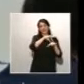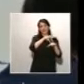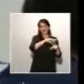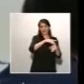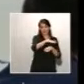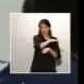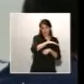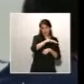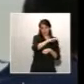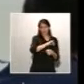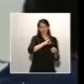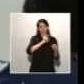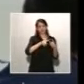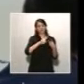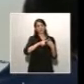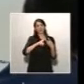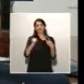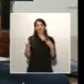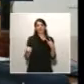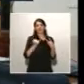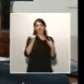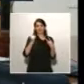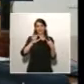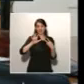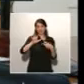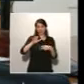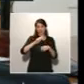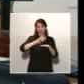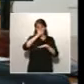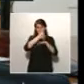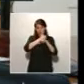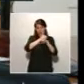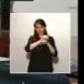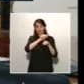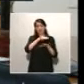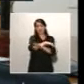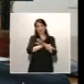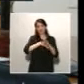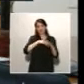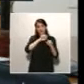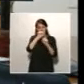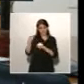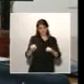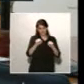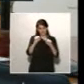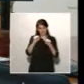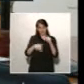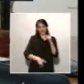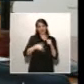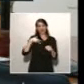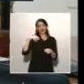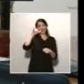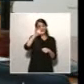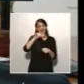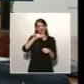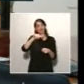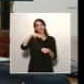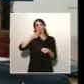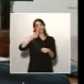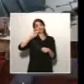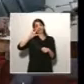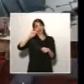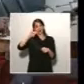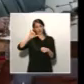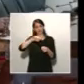el jefe del Estado Mayor de la Defensa del Ministerio de Defensa, general del aire, Miguel Villarroya, así como los directores